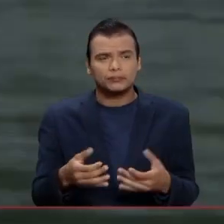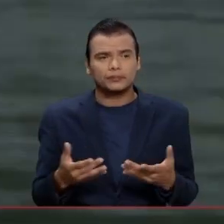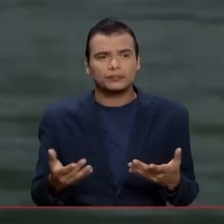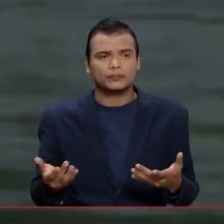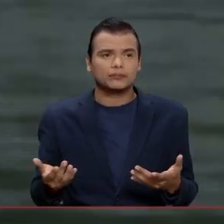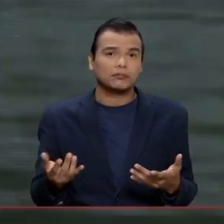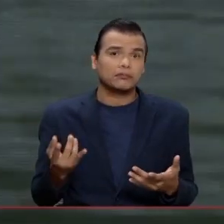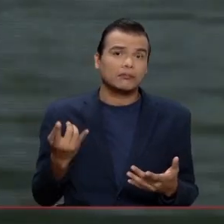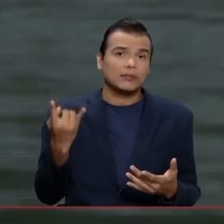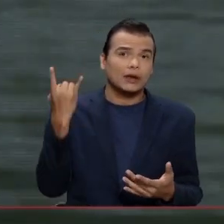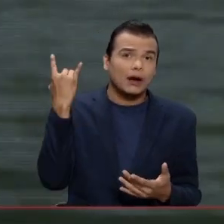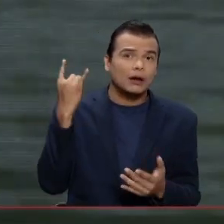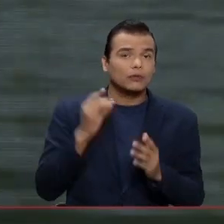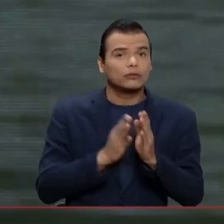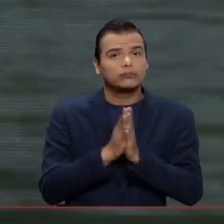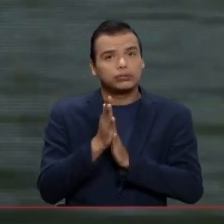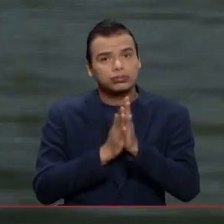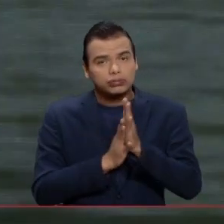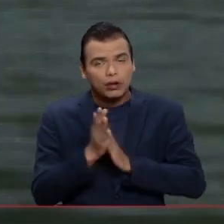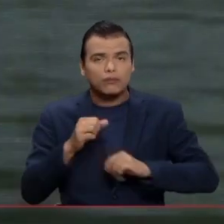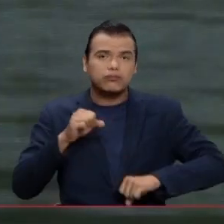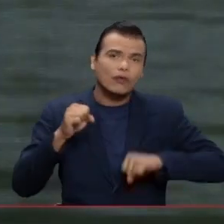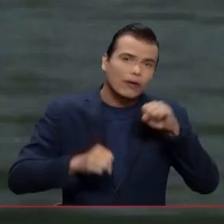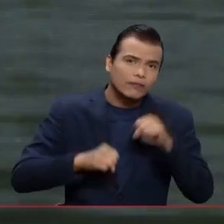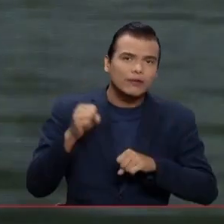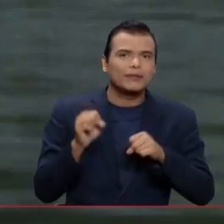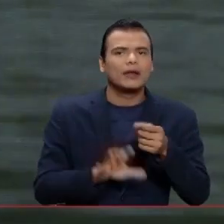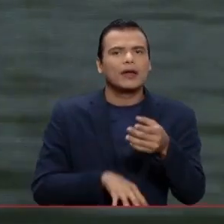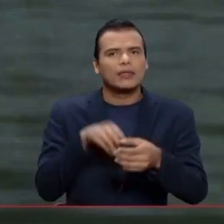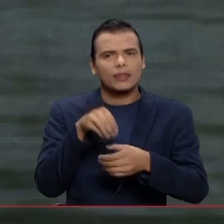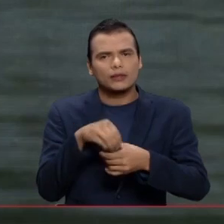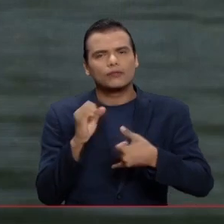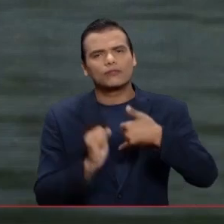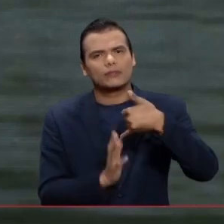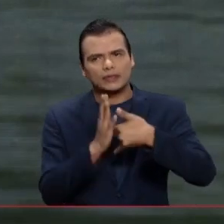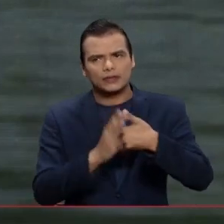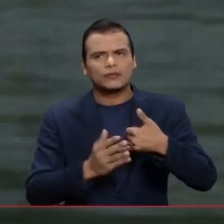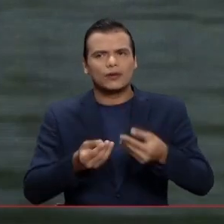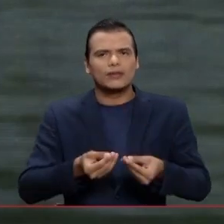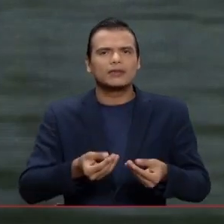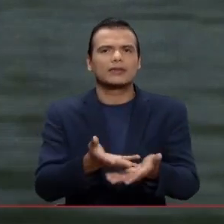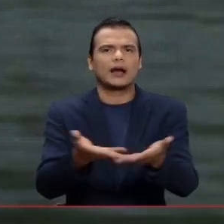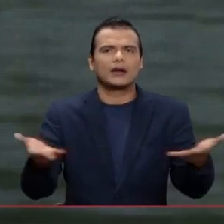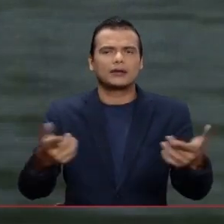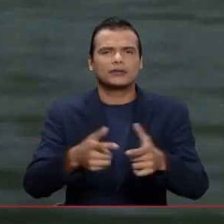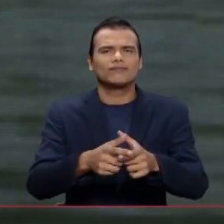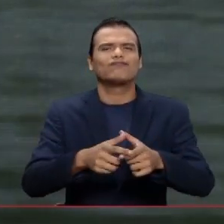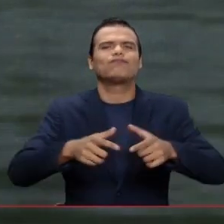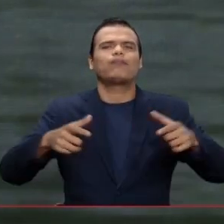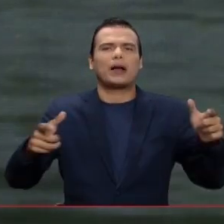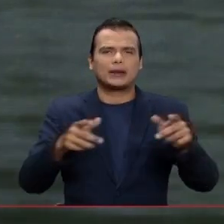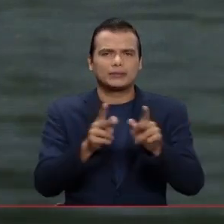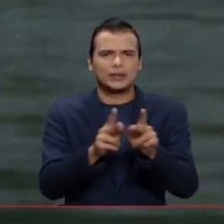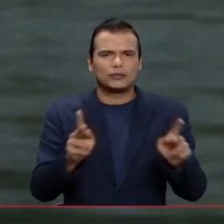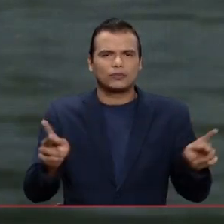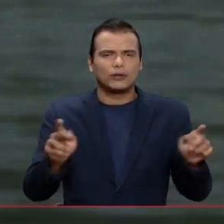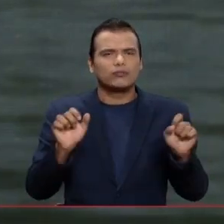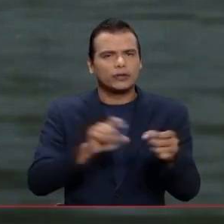la posibilidad de expandir la educación superior en el Pacífico en general y particularmente en